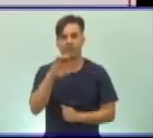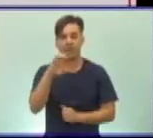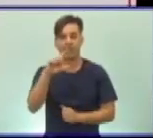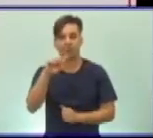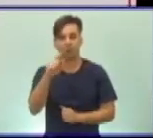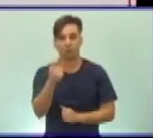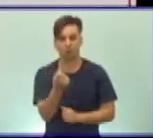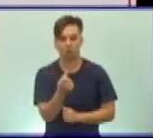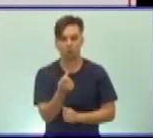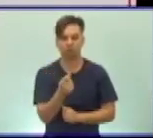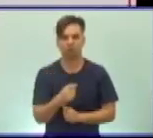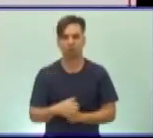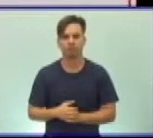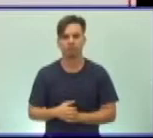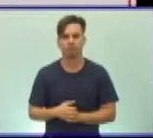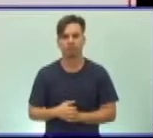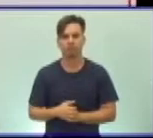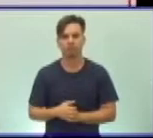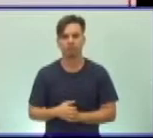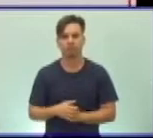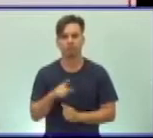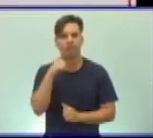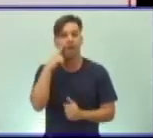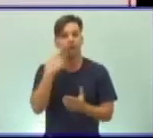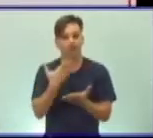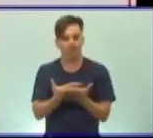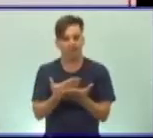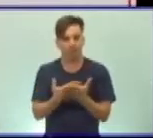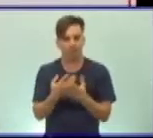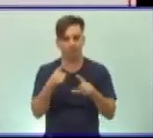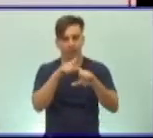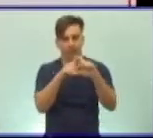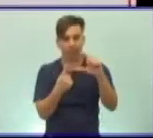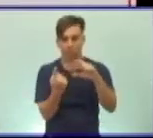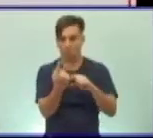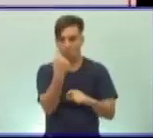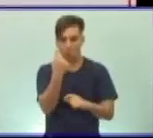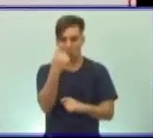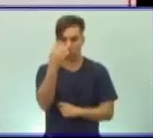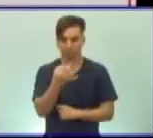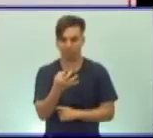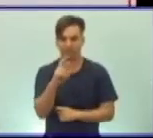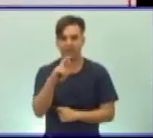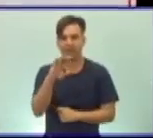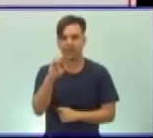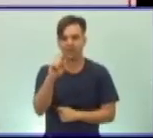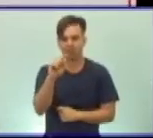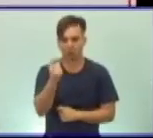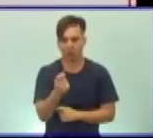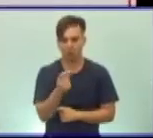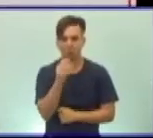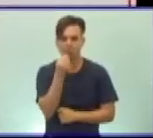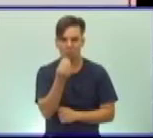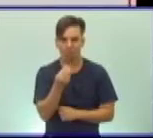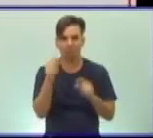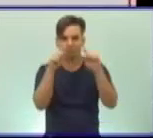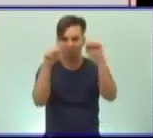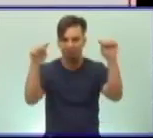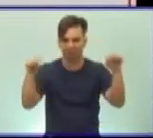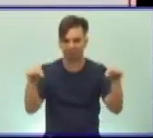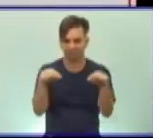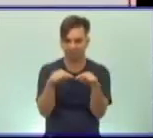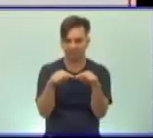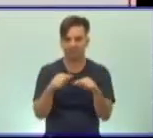ellos es recto para poder asegurar que es un rectángulo. Por tanto, el segmento AE es igual